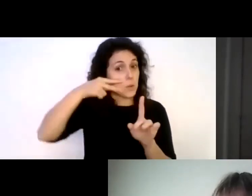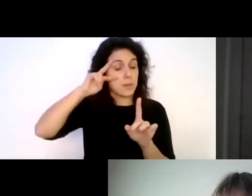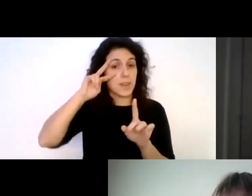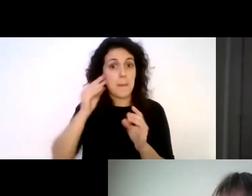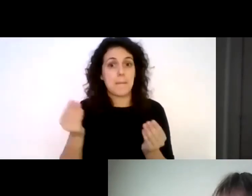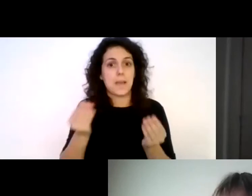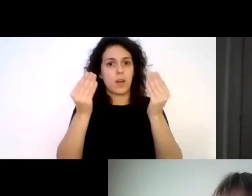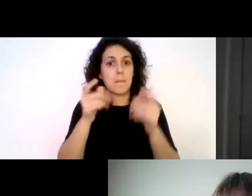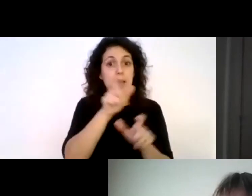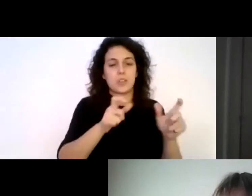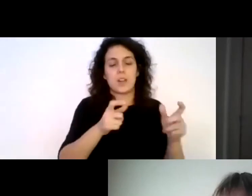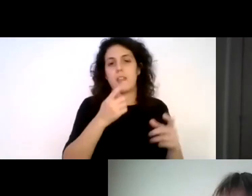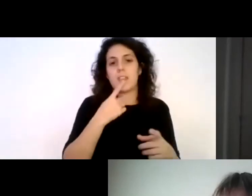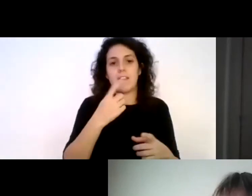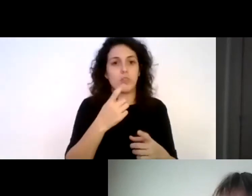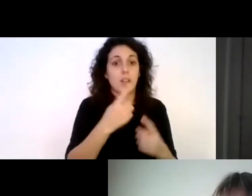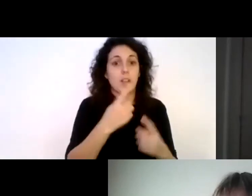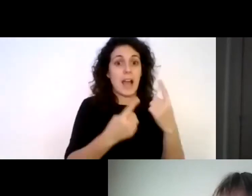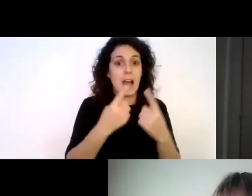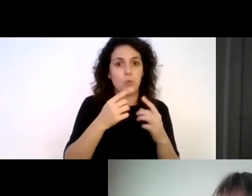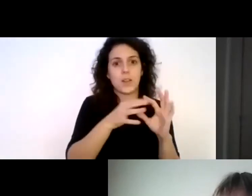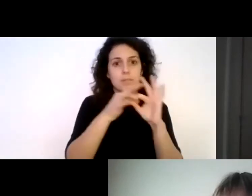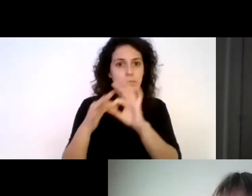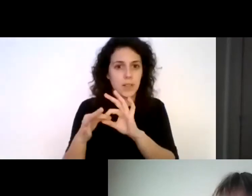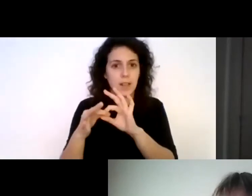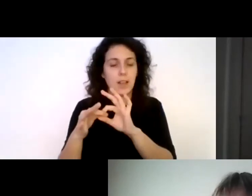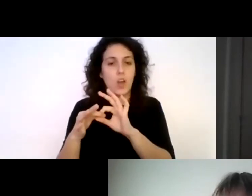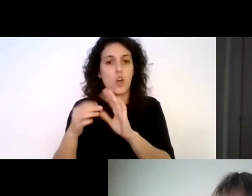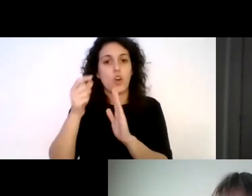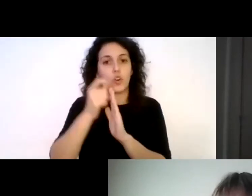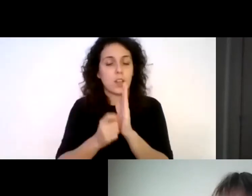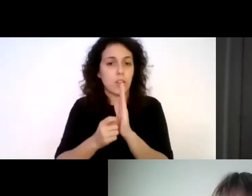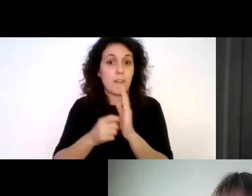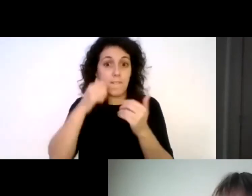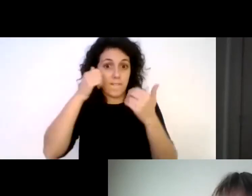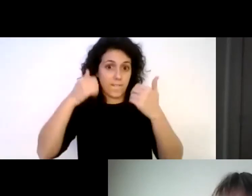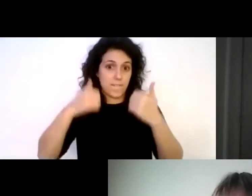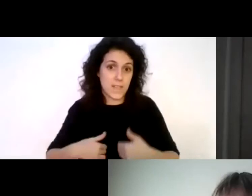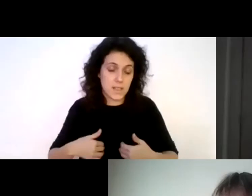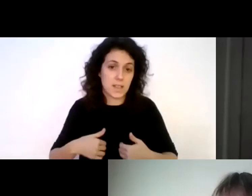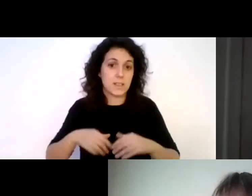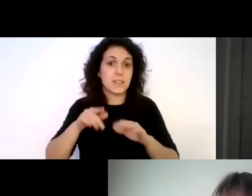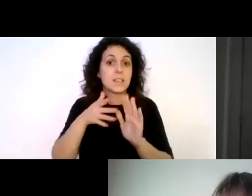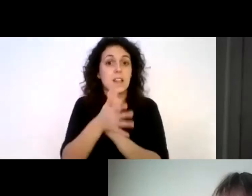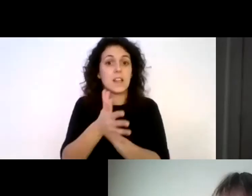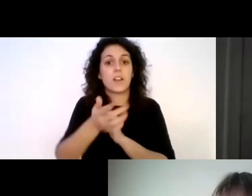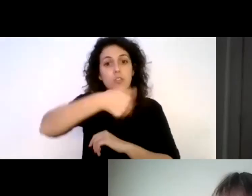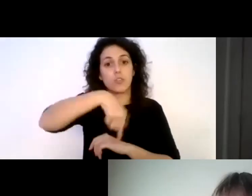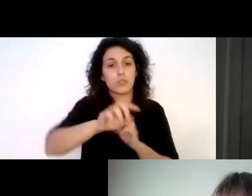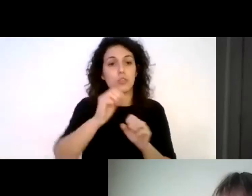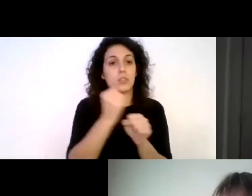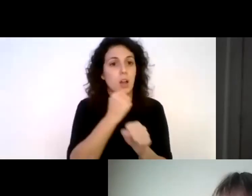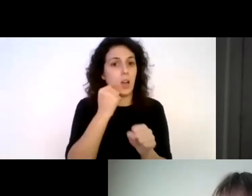algunas dificultades asociadas a sus condiciones físicas, pero eso no quita de que sigamos trabajando